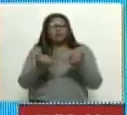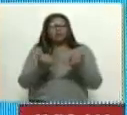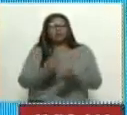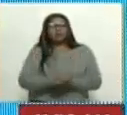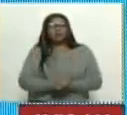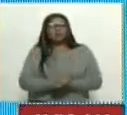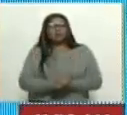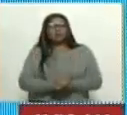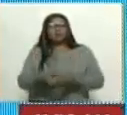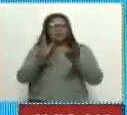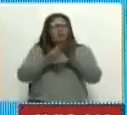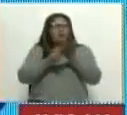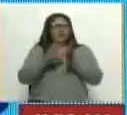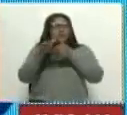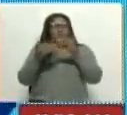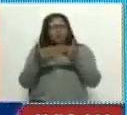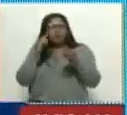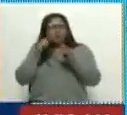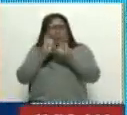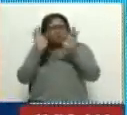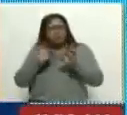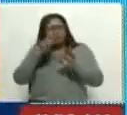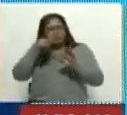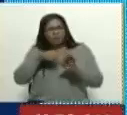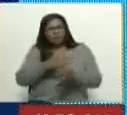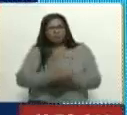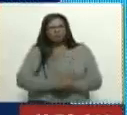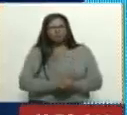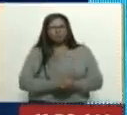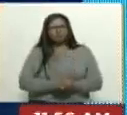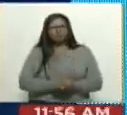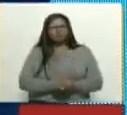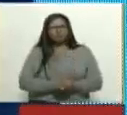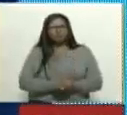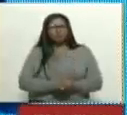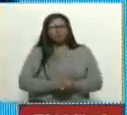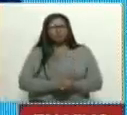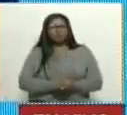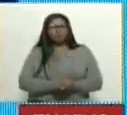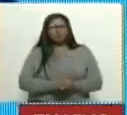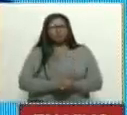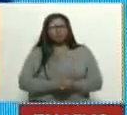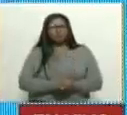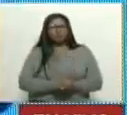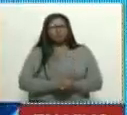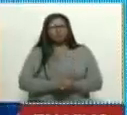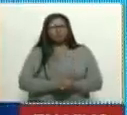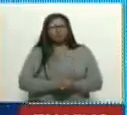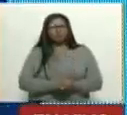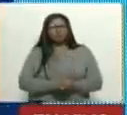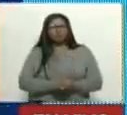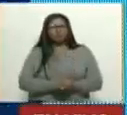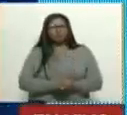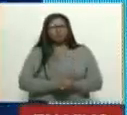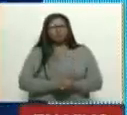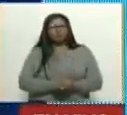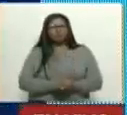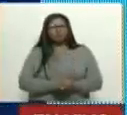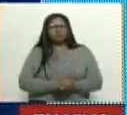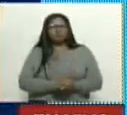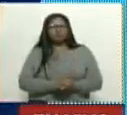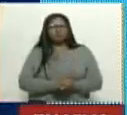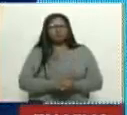aplicando el método Chávez nos ha permitido llegar hasta aquí vemos muchas caras